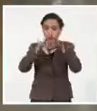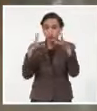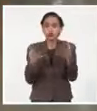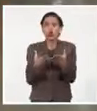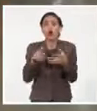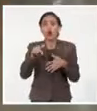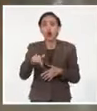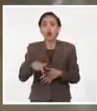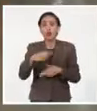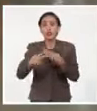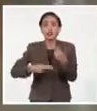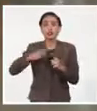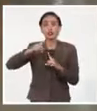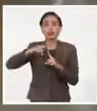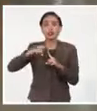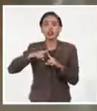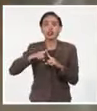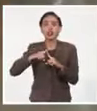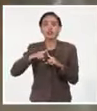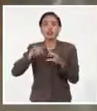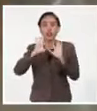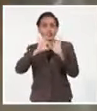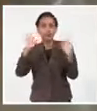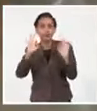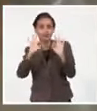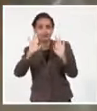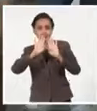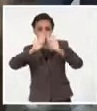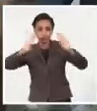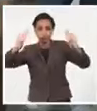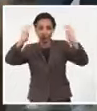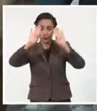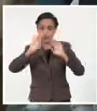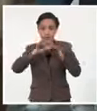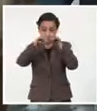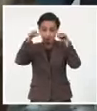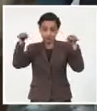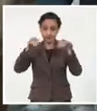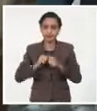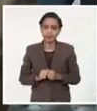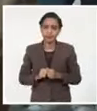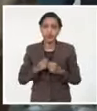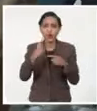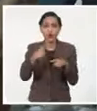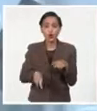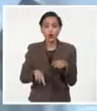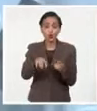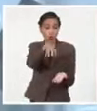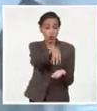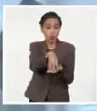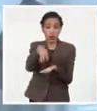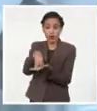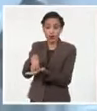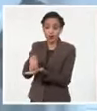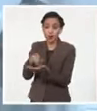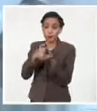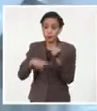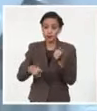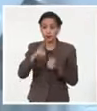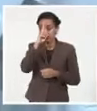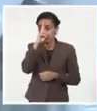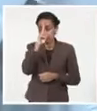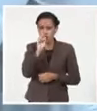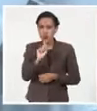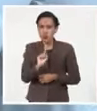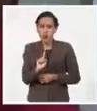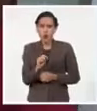está aplicando una técnica de impermeabilización a estas dos cubiertas. El resto de los centros asistenciales provinciales de salud no fueron